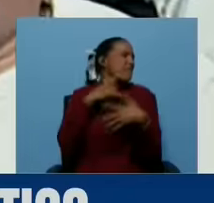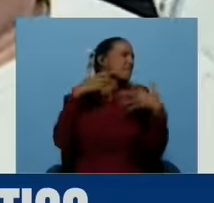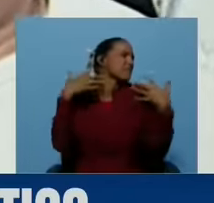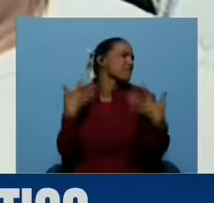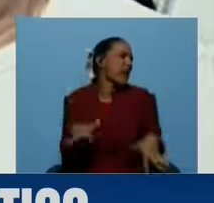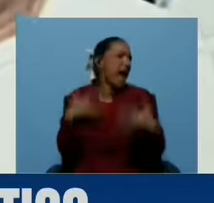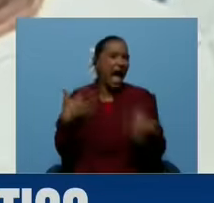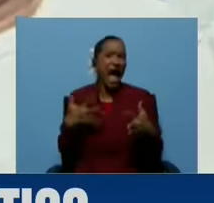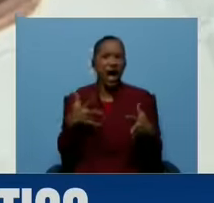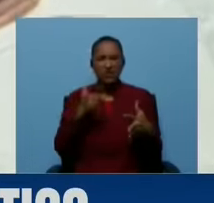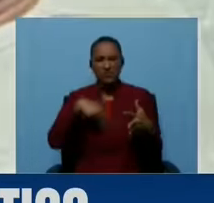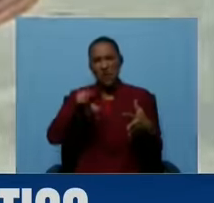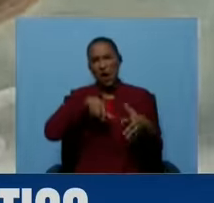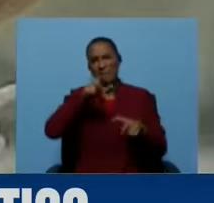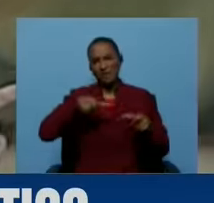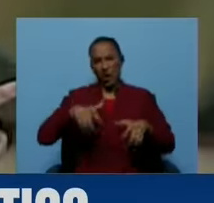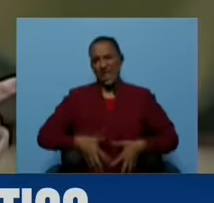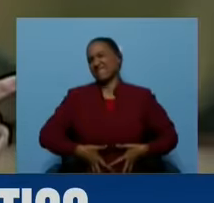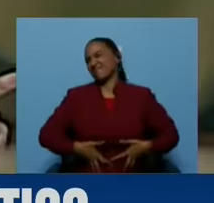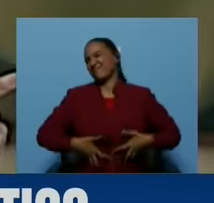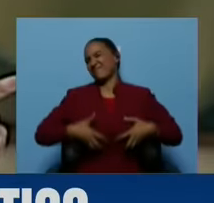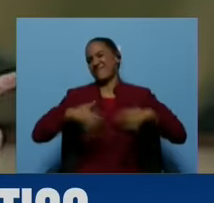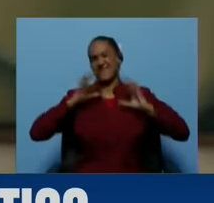salvaje, inédito,